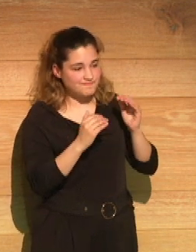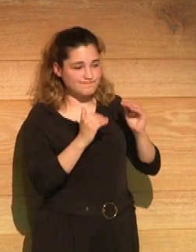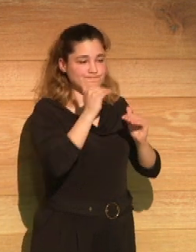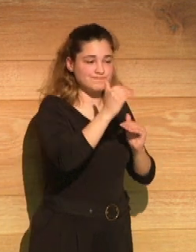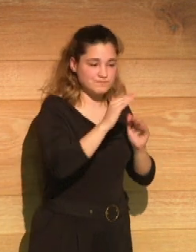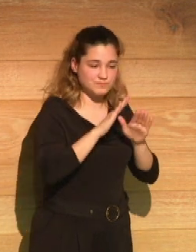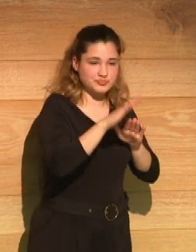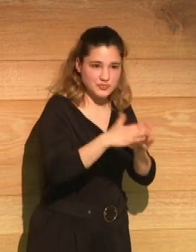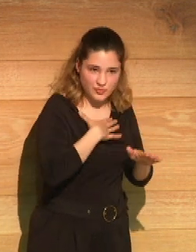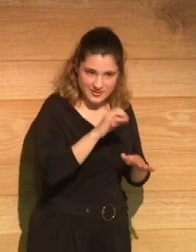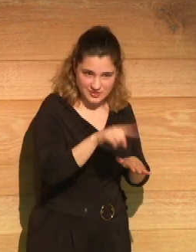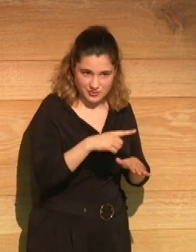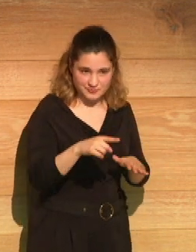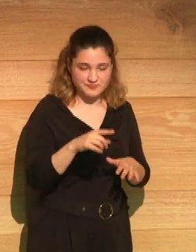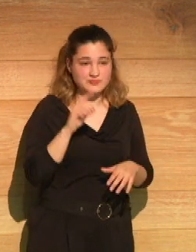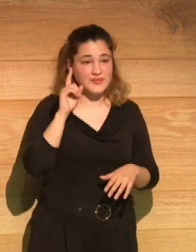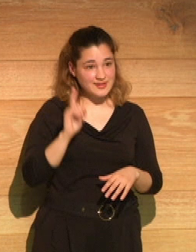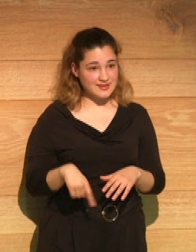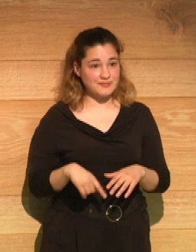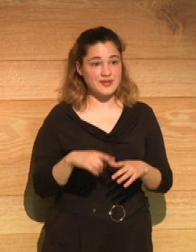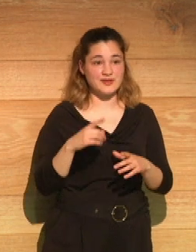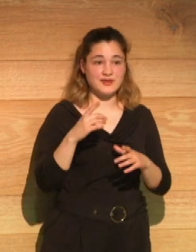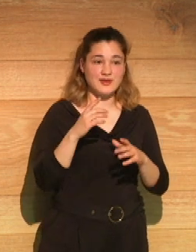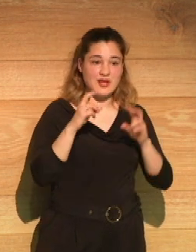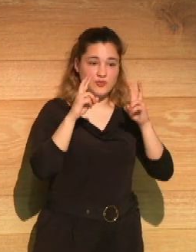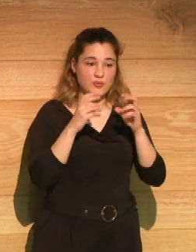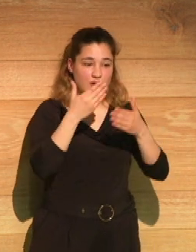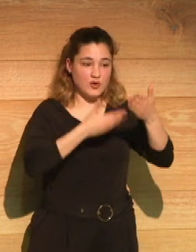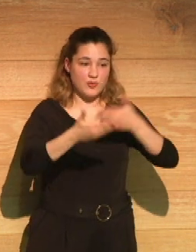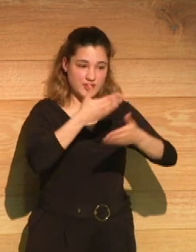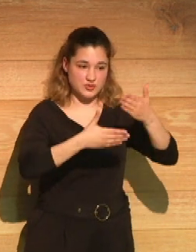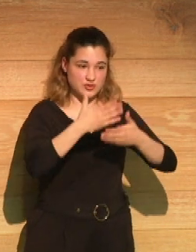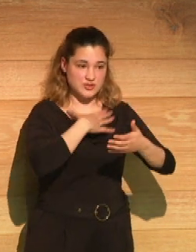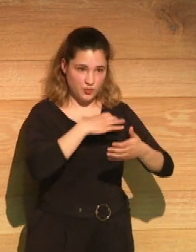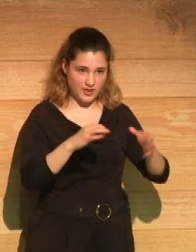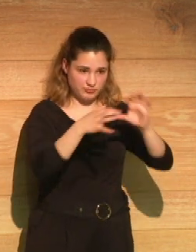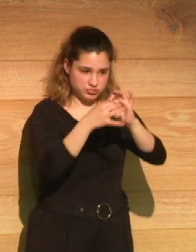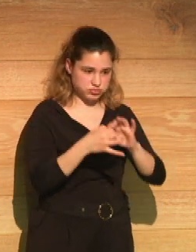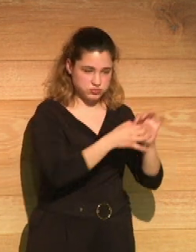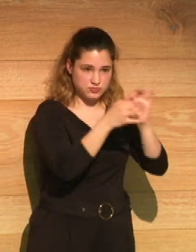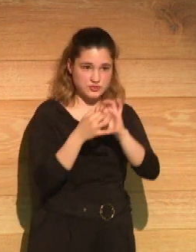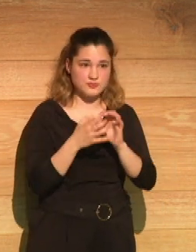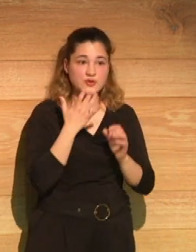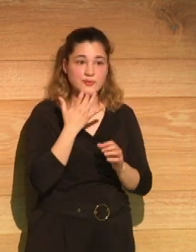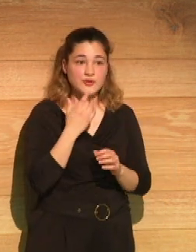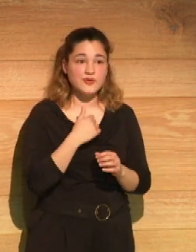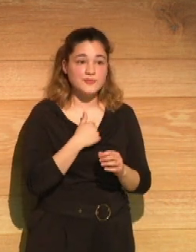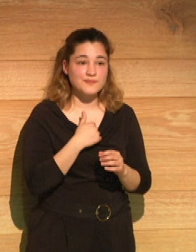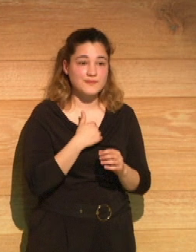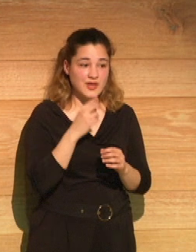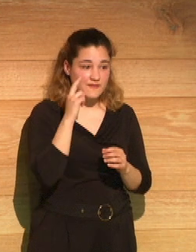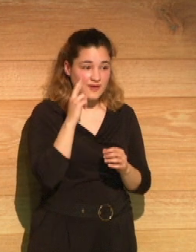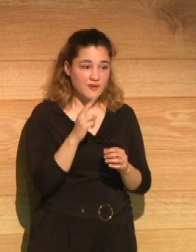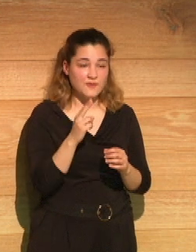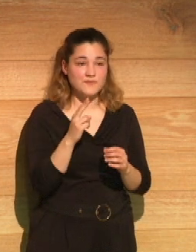que vemos es la apertura a explorar nuevas colaboraciones. Es decir, veo una gran